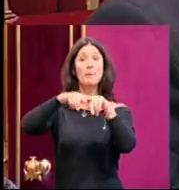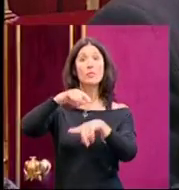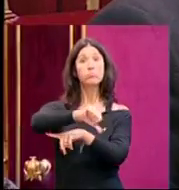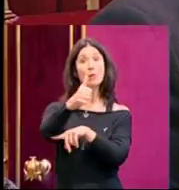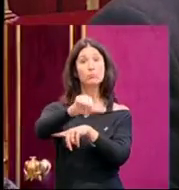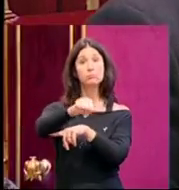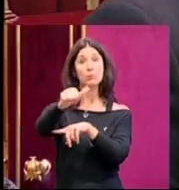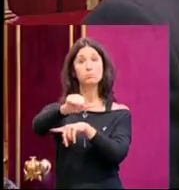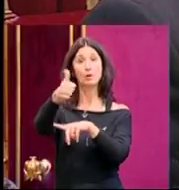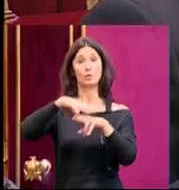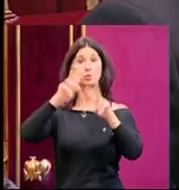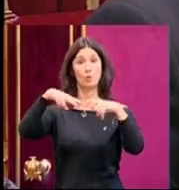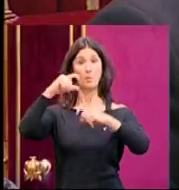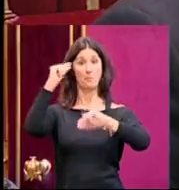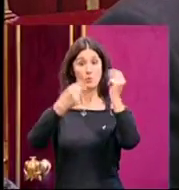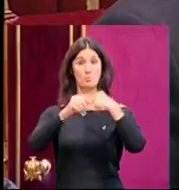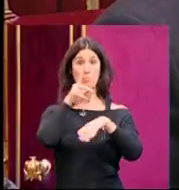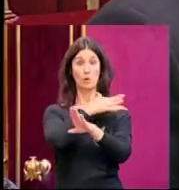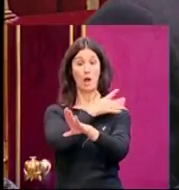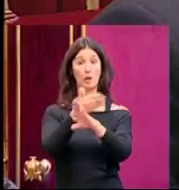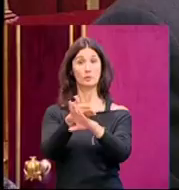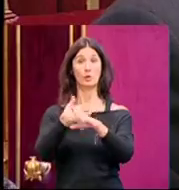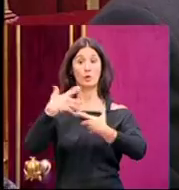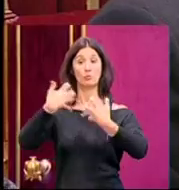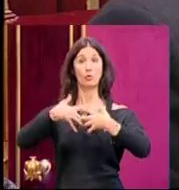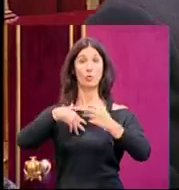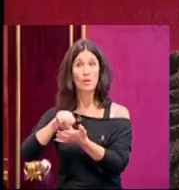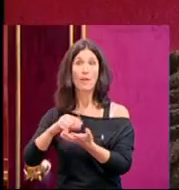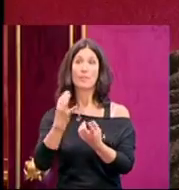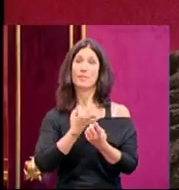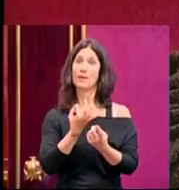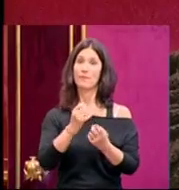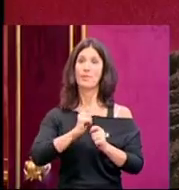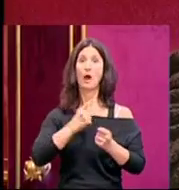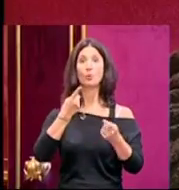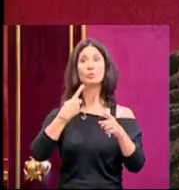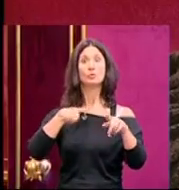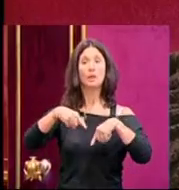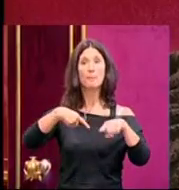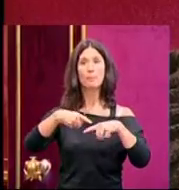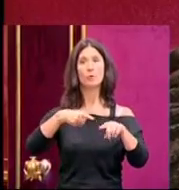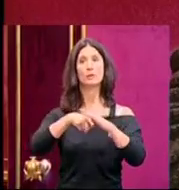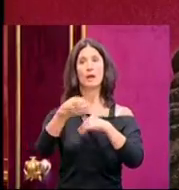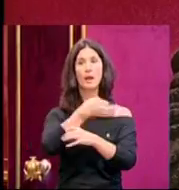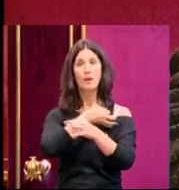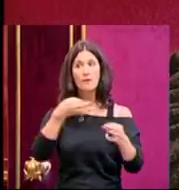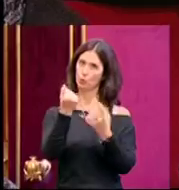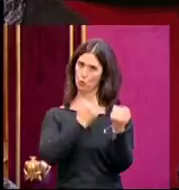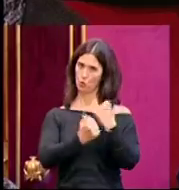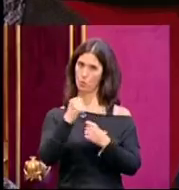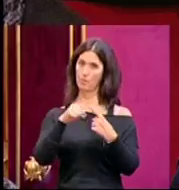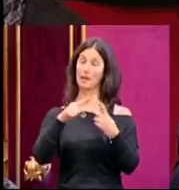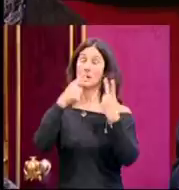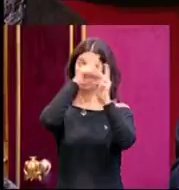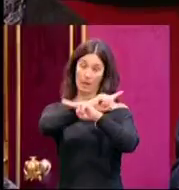aprobando nuevos presupuestos, puesto que hasta ahora hemos estado funcionando con un presupuesto prorrogado. Votaron en contra del plan los ediles de Vamos Granada y se abstuvo el